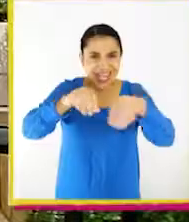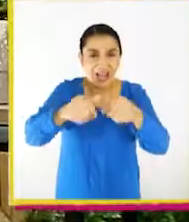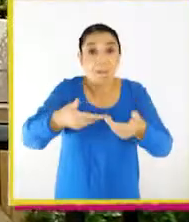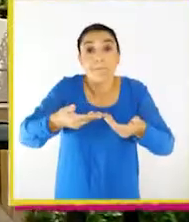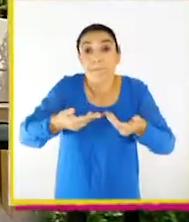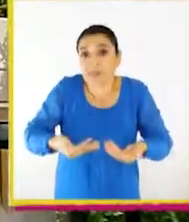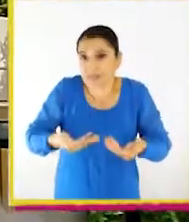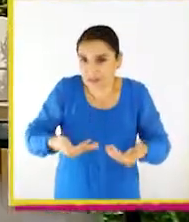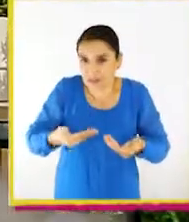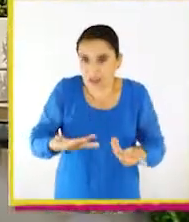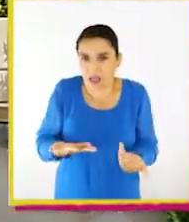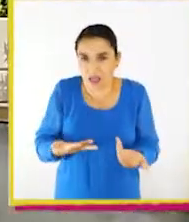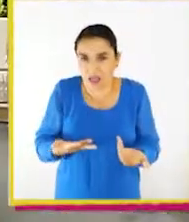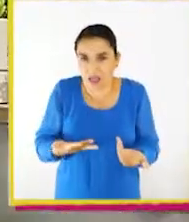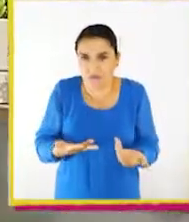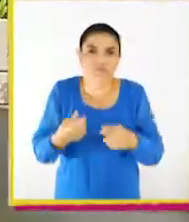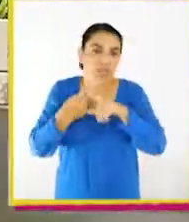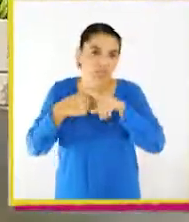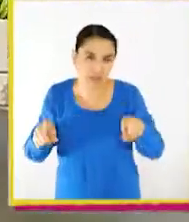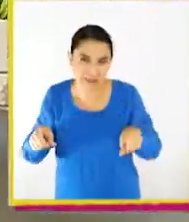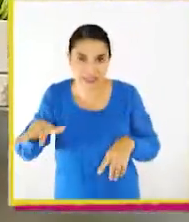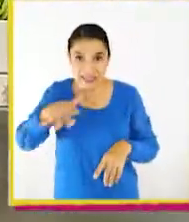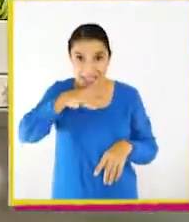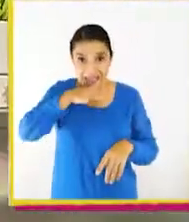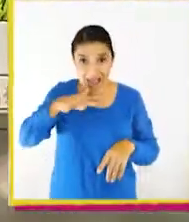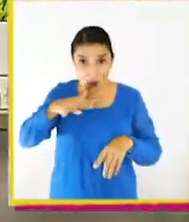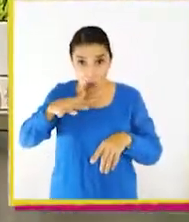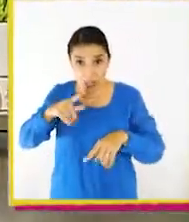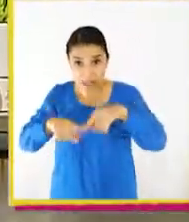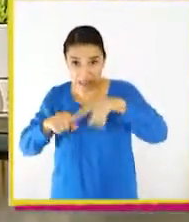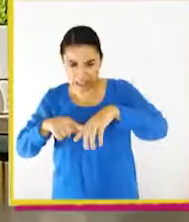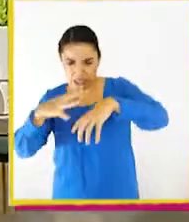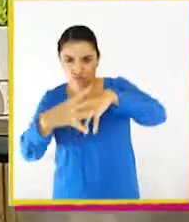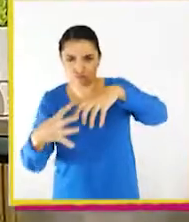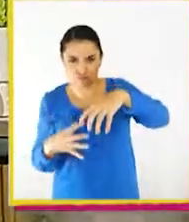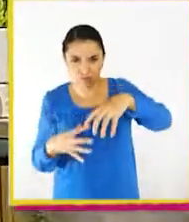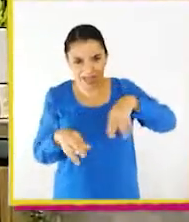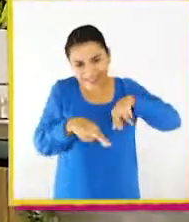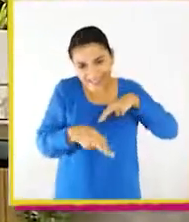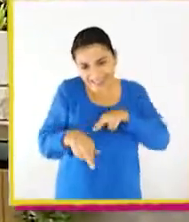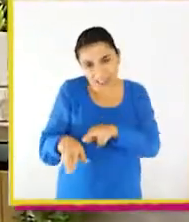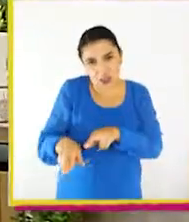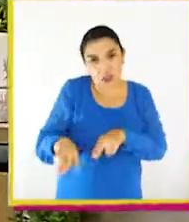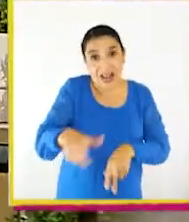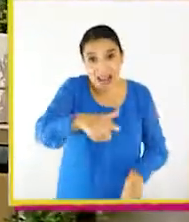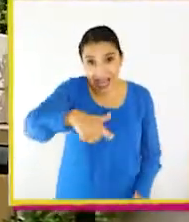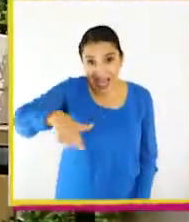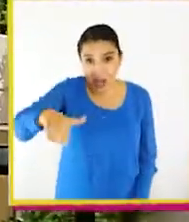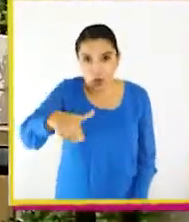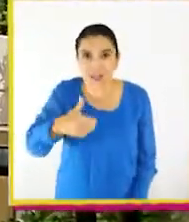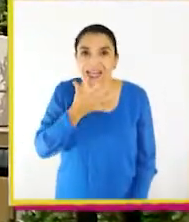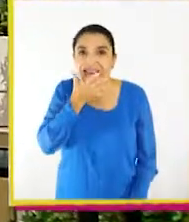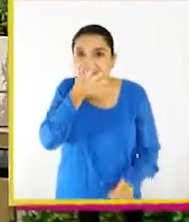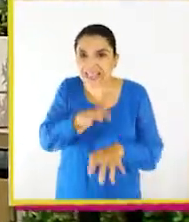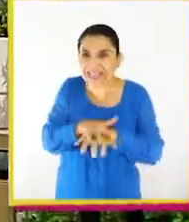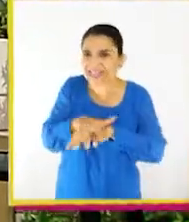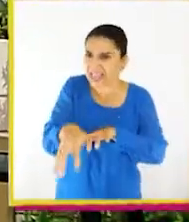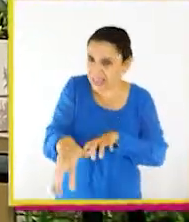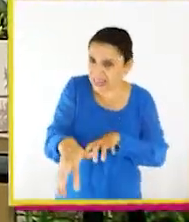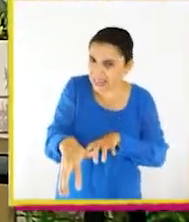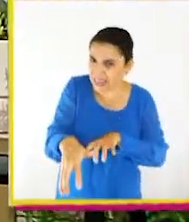densa. En cambio, las aguas que se encuentran en el continente, ríos, lagos, glaciares, tienen...